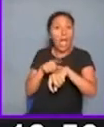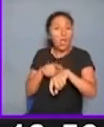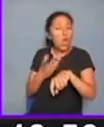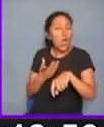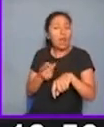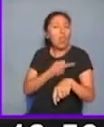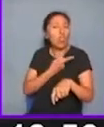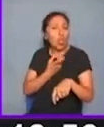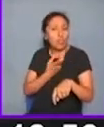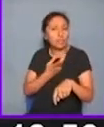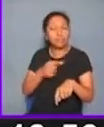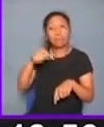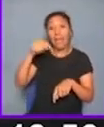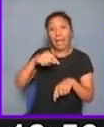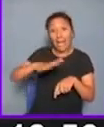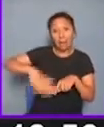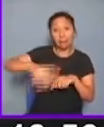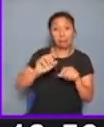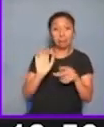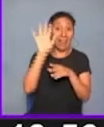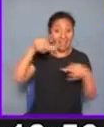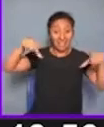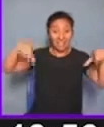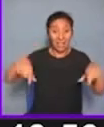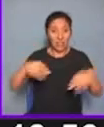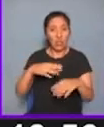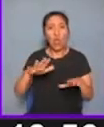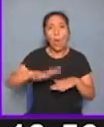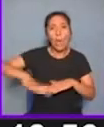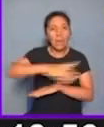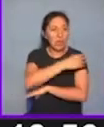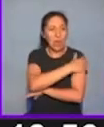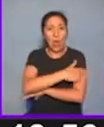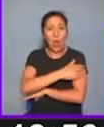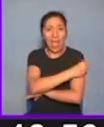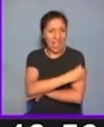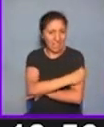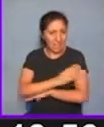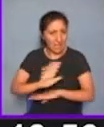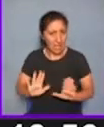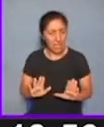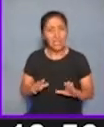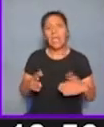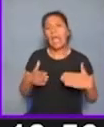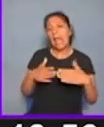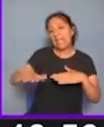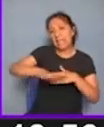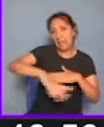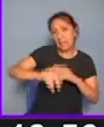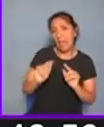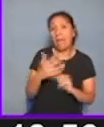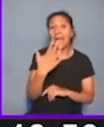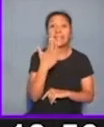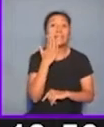lugar acá sería en el polideportivo del barrio alberdi que está ubicado en calle alberro esquina Pablo Arroyo a partir de las 17